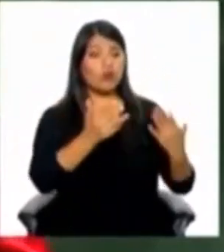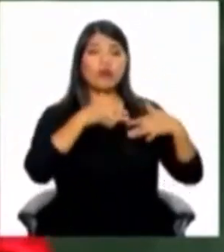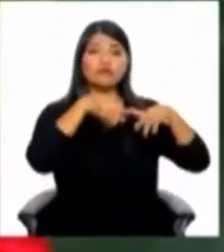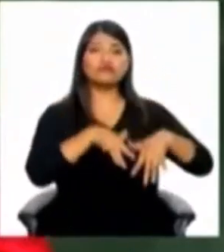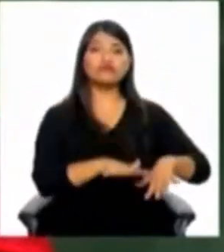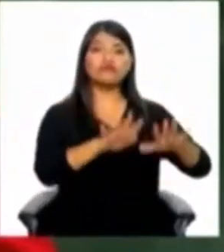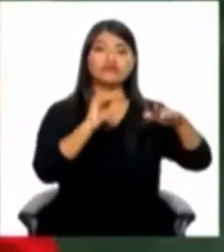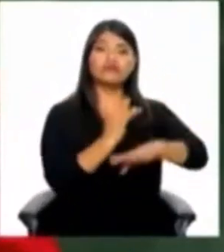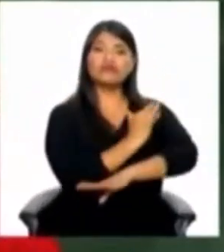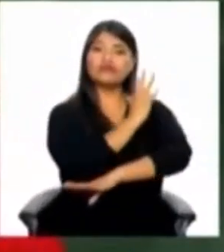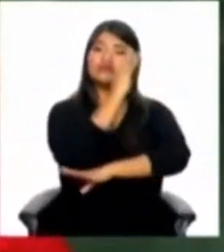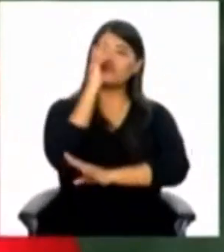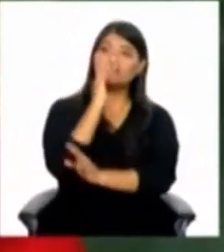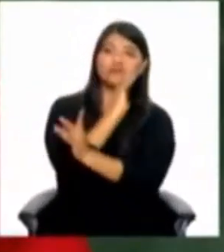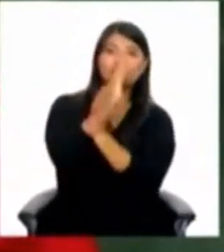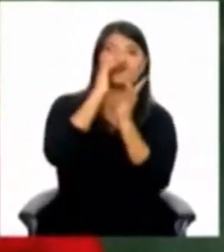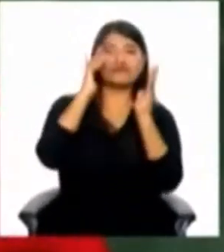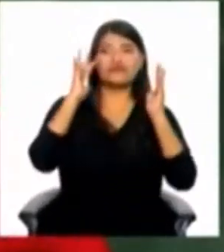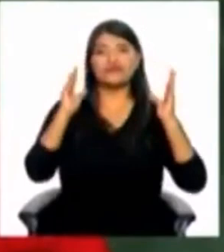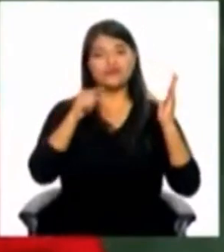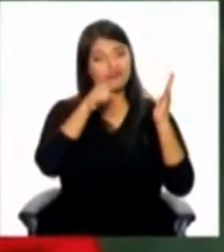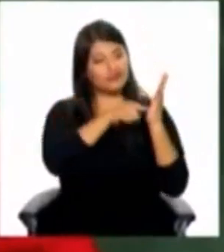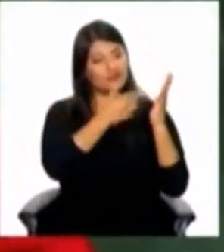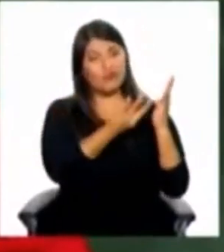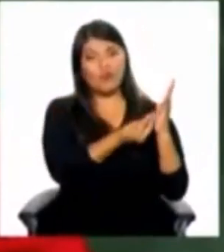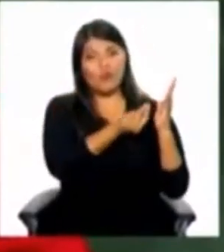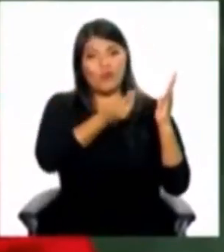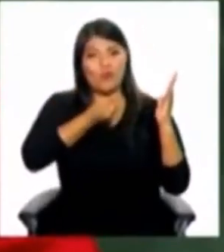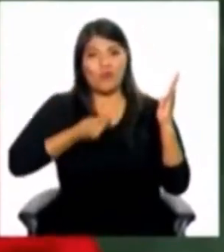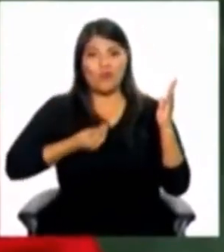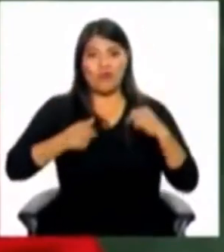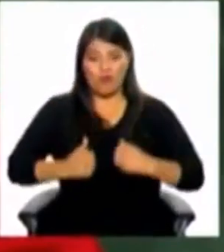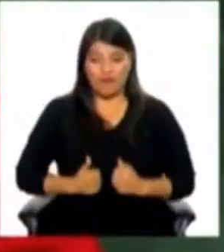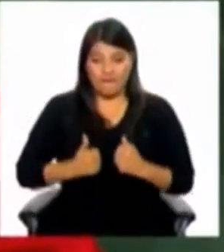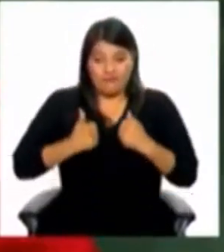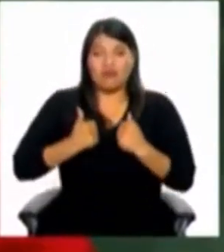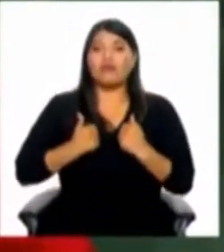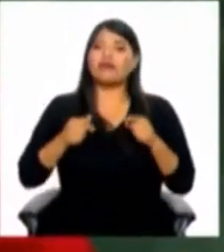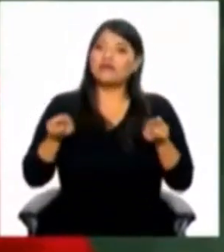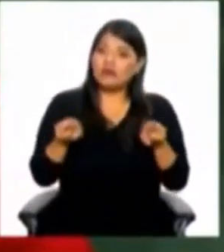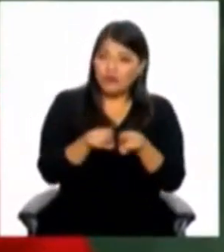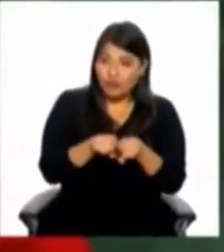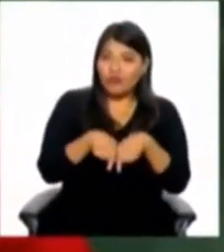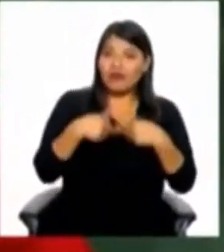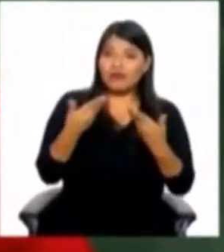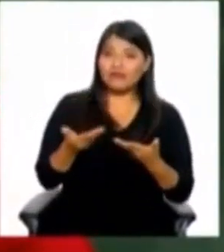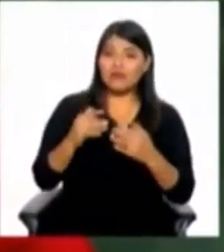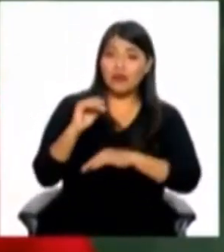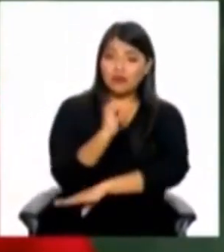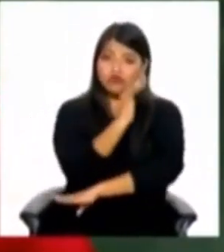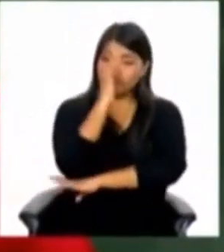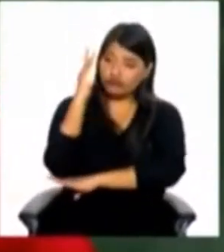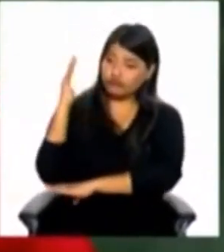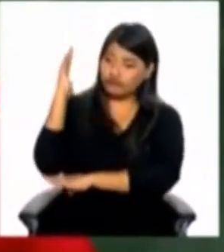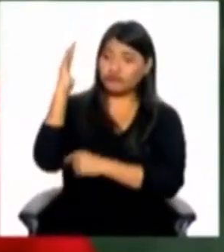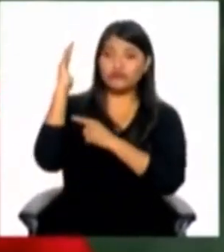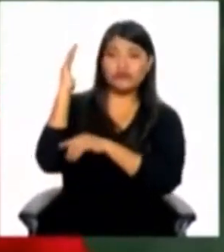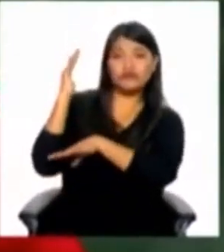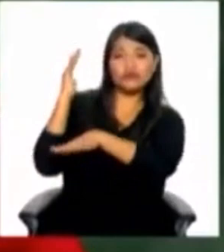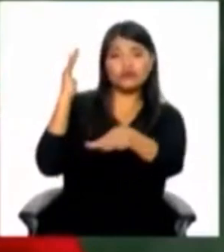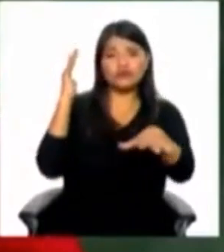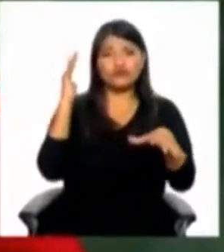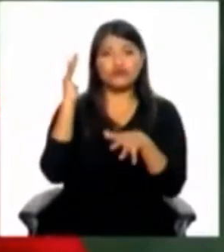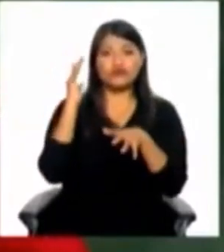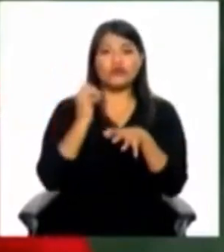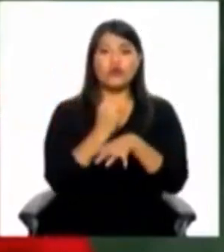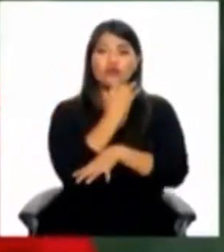humano. Con rostro humano porque la Amazonía constituye el 61% de la superficie